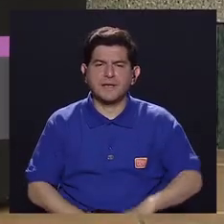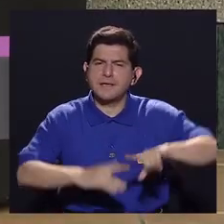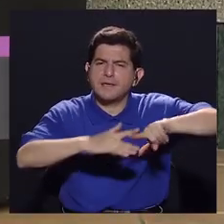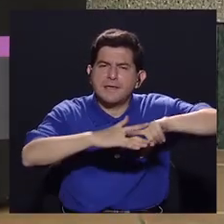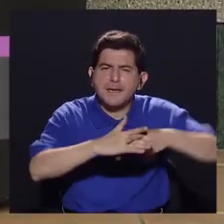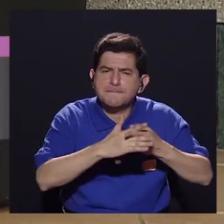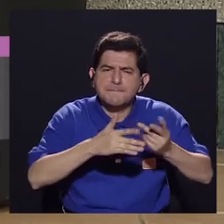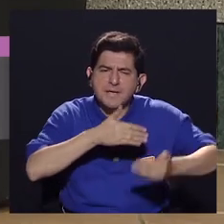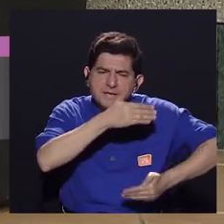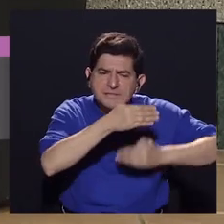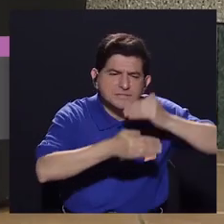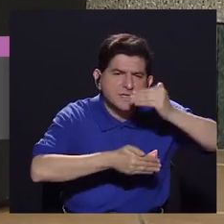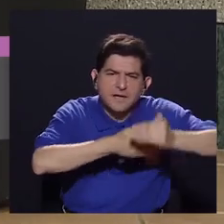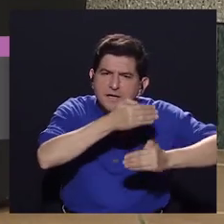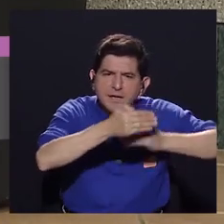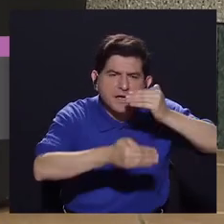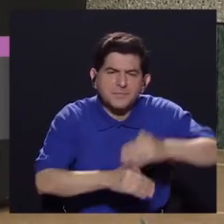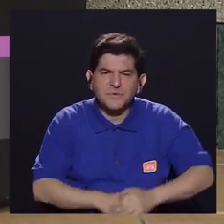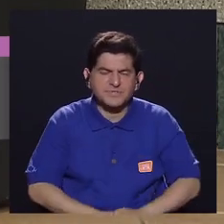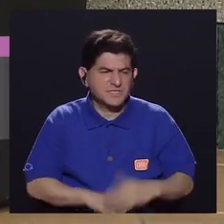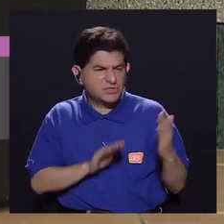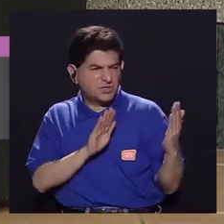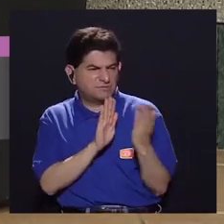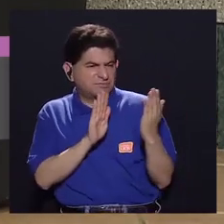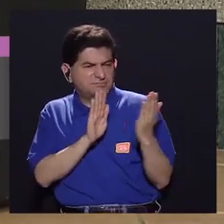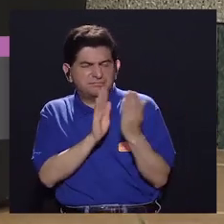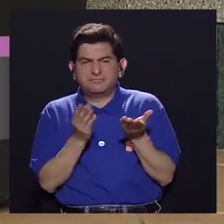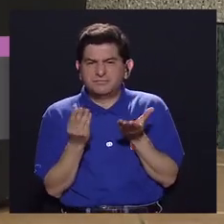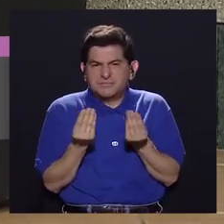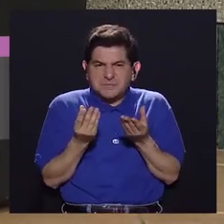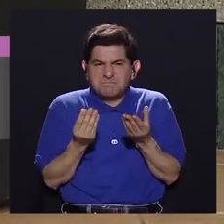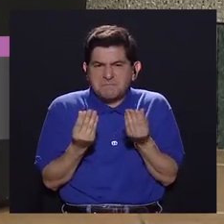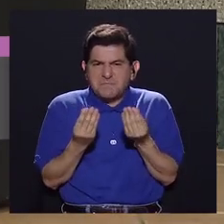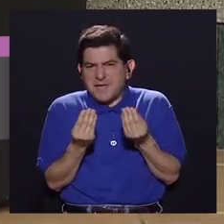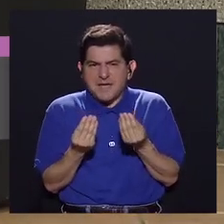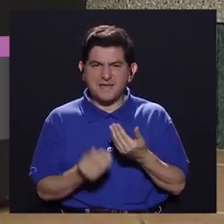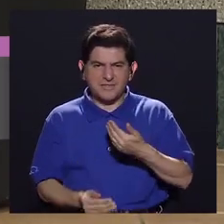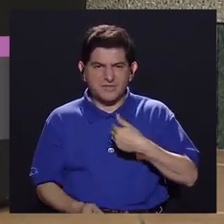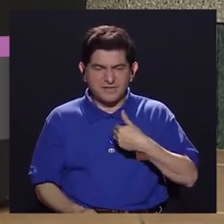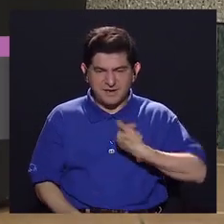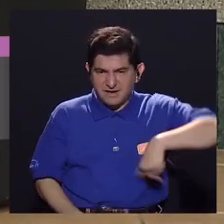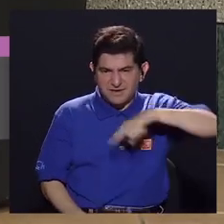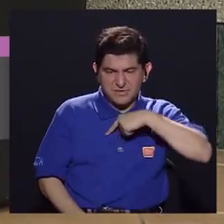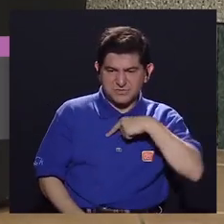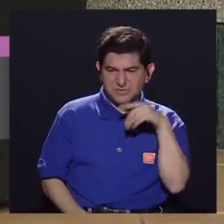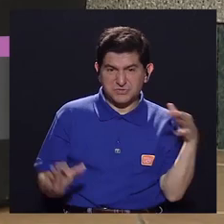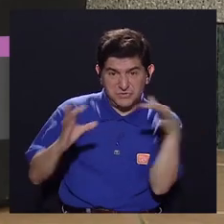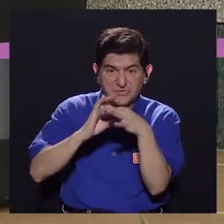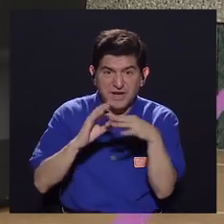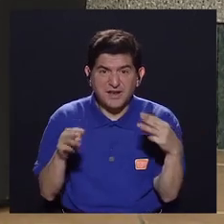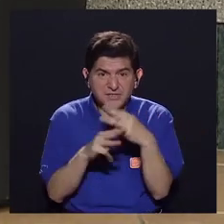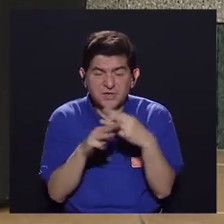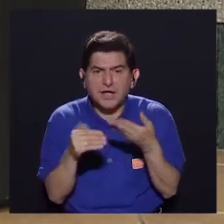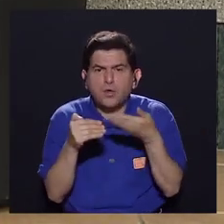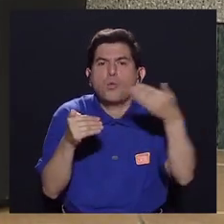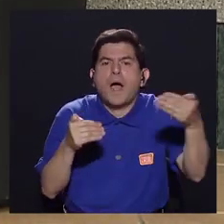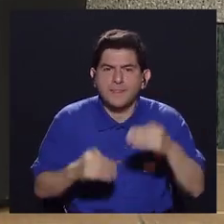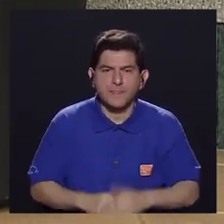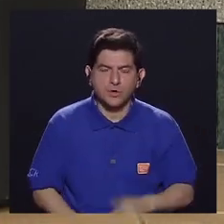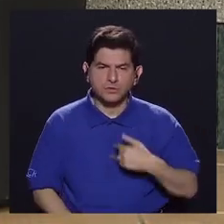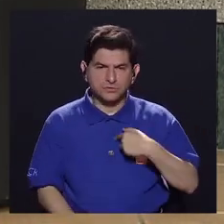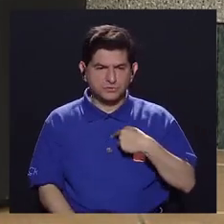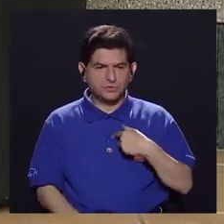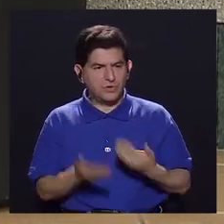que comienza este proceso de resistencia, de miedo que tenemos a las matemáticas? Incluso ahora yo